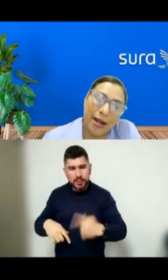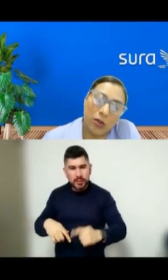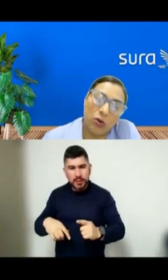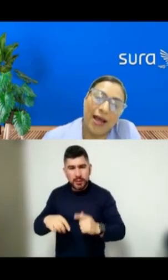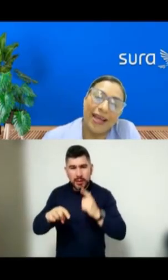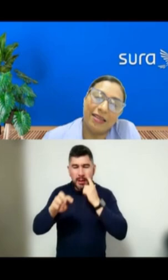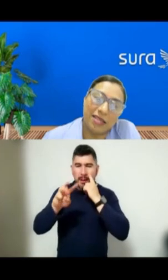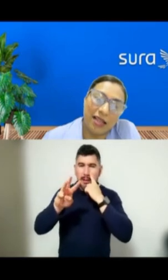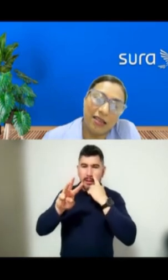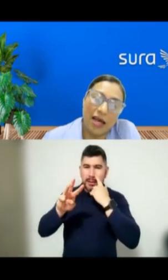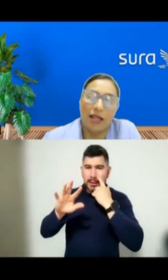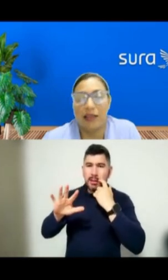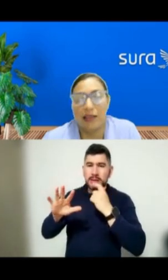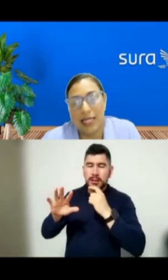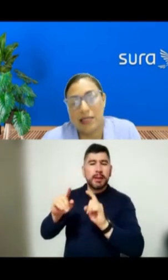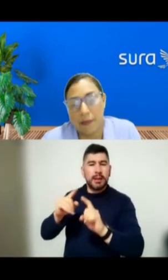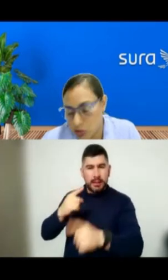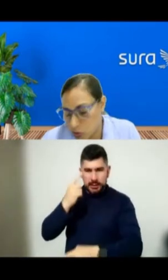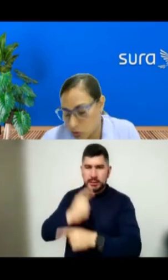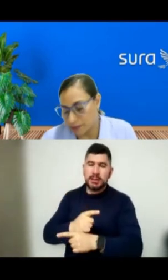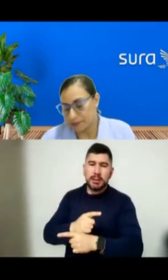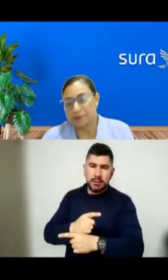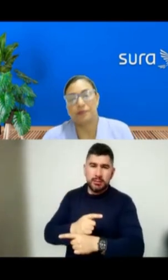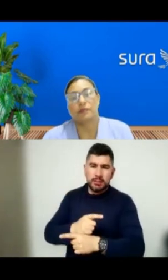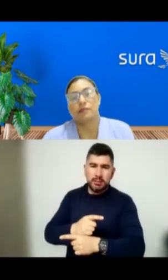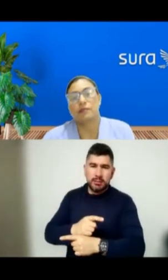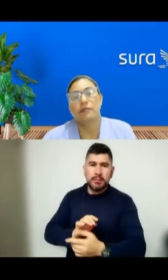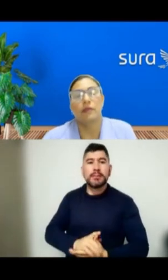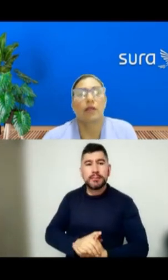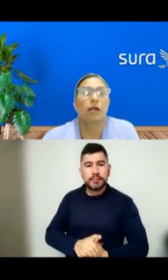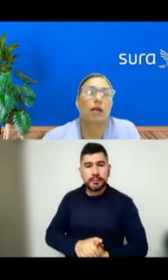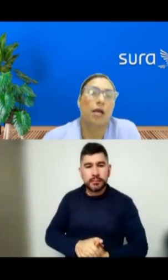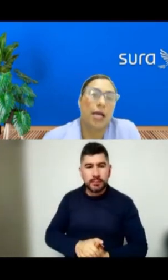dé la temperatura exacta de esta persona.